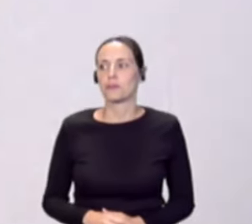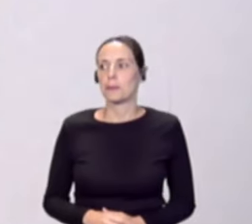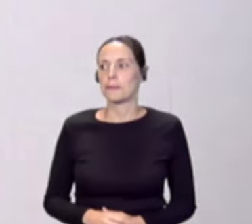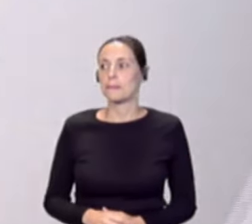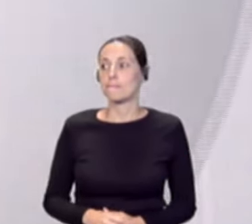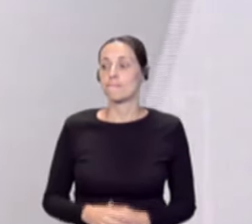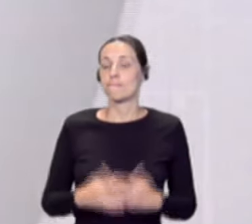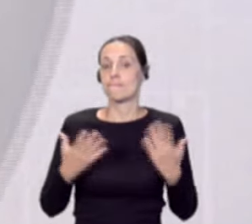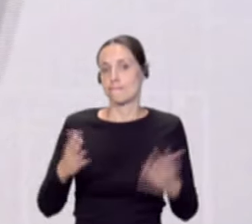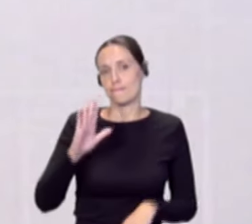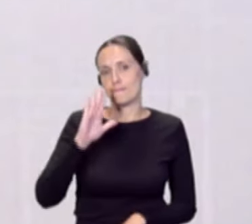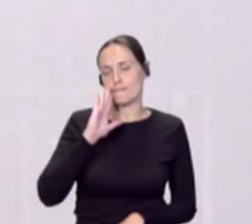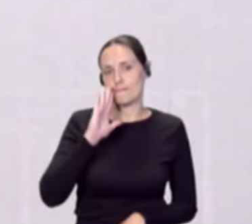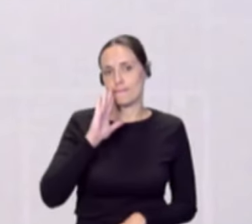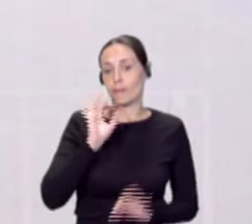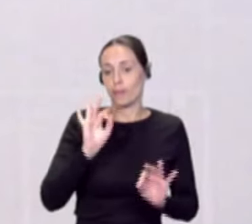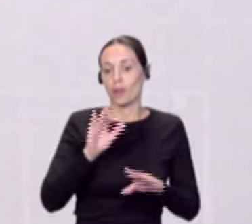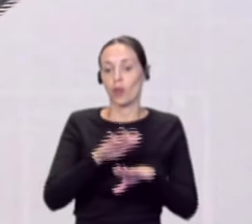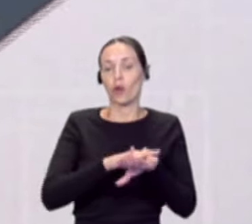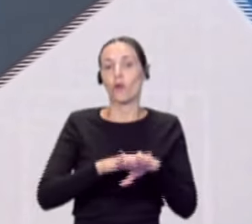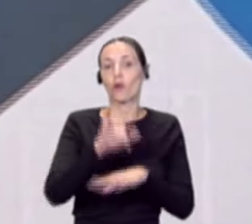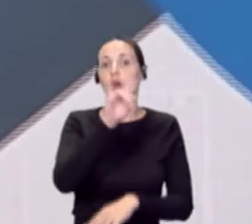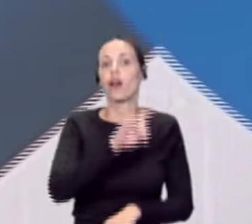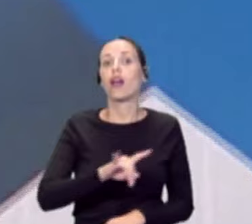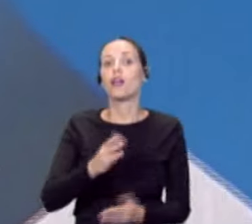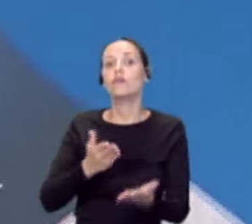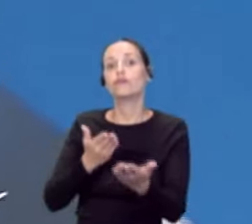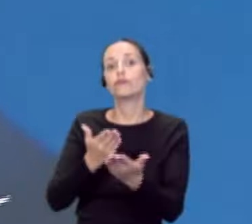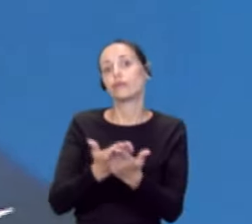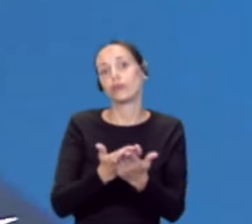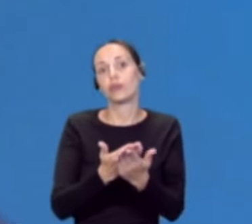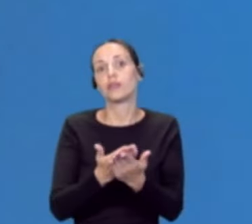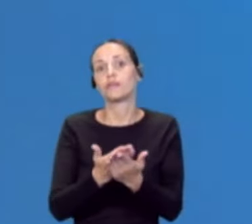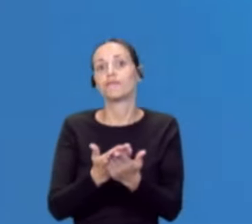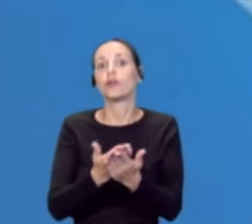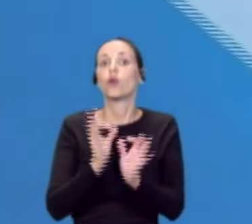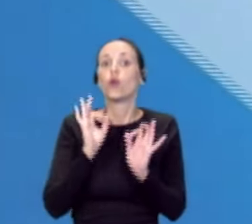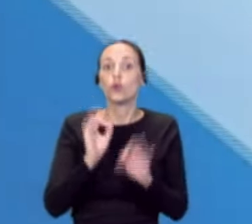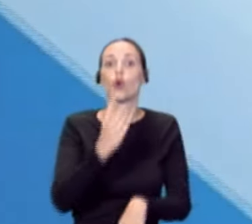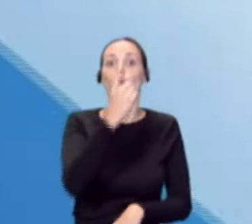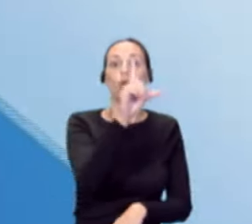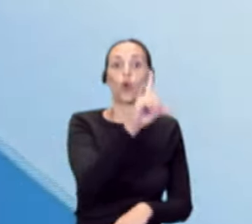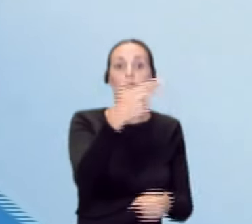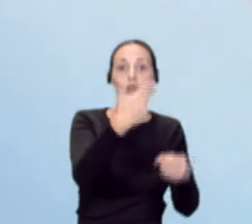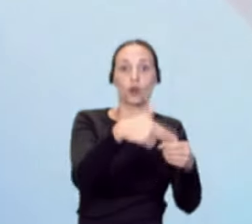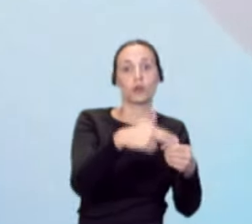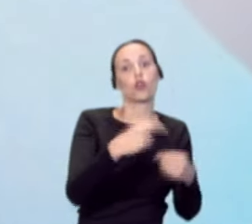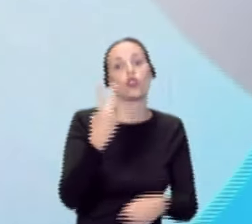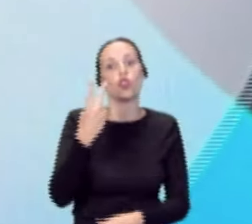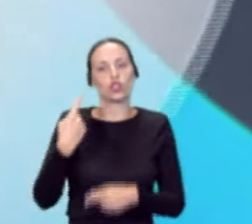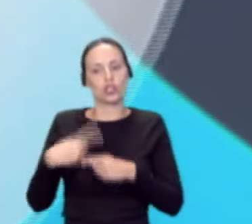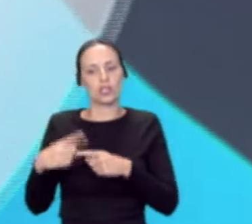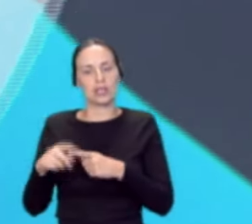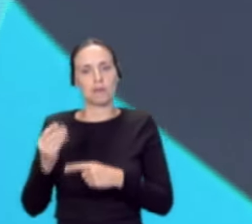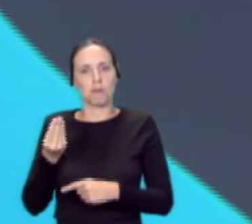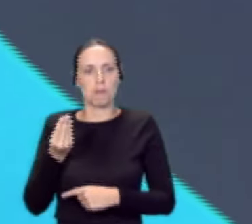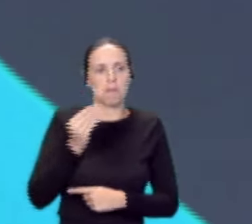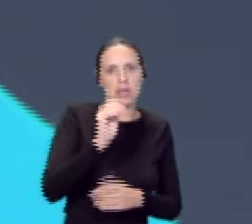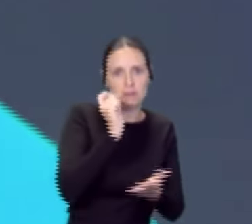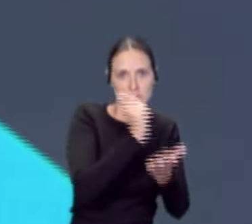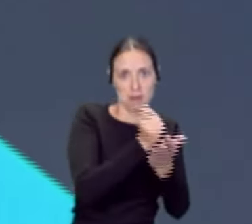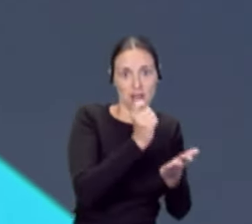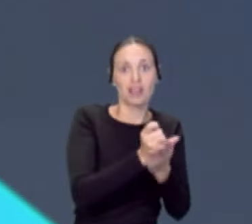Bueno, como les comentábamos, el Gobierno de Canarias ha propuesto, pues, con 2 céntimos por litro de combustible, con esa subida, pues, destinar lo